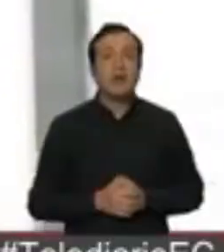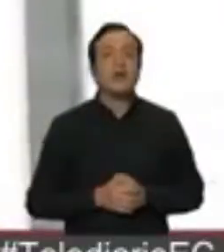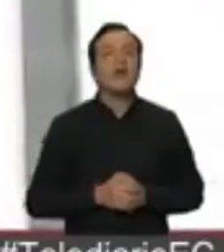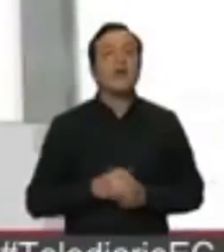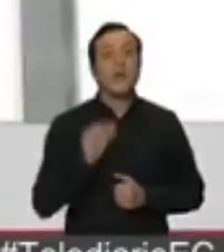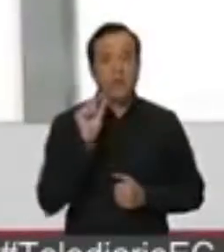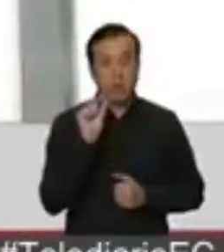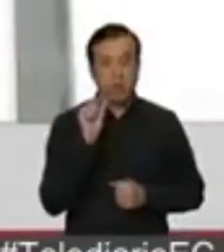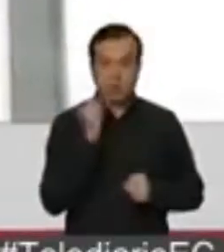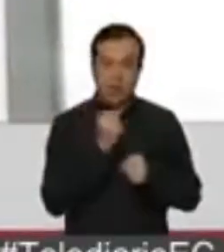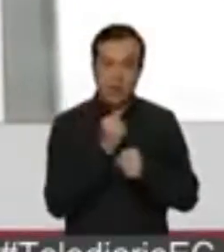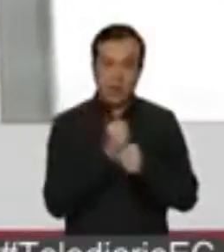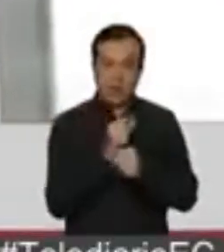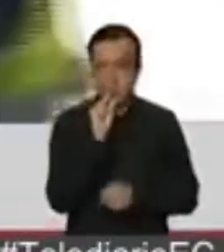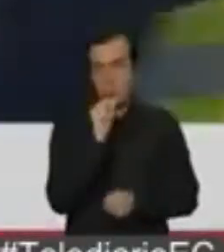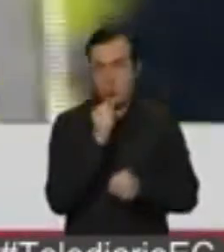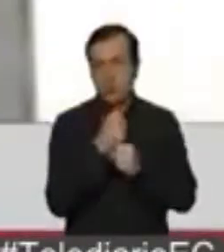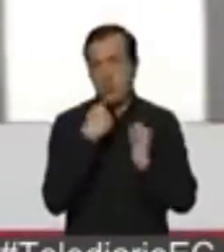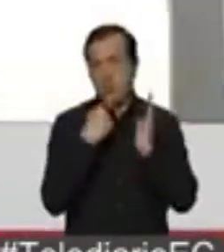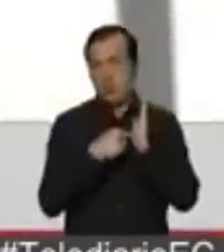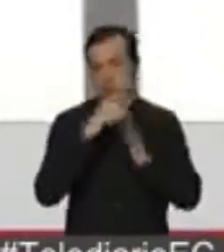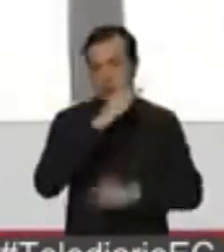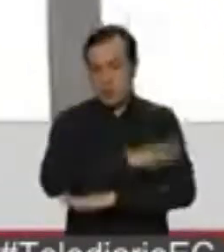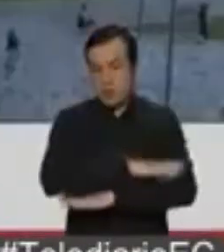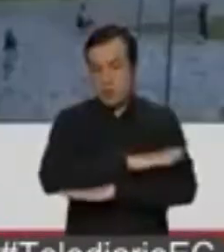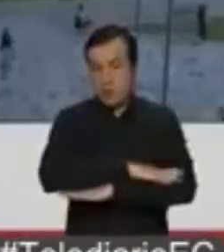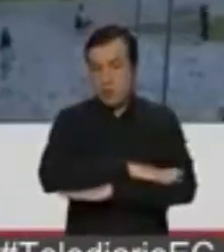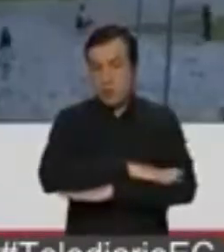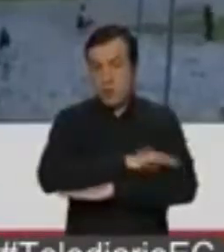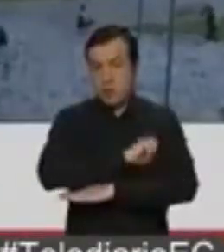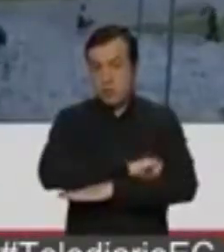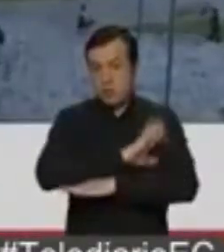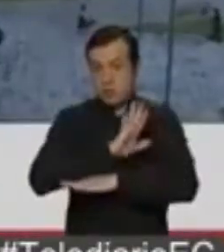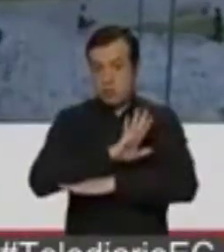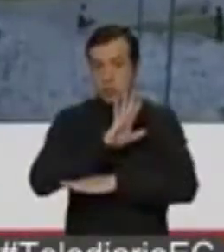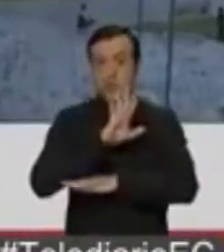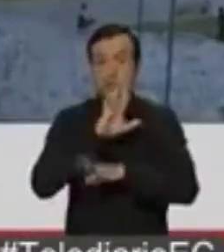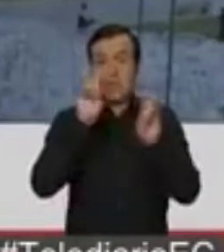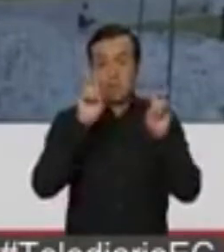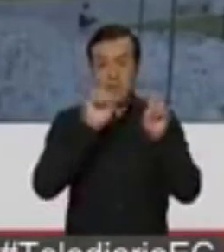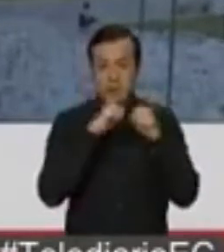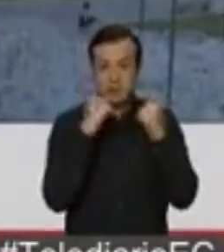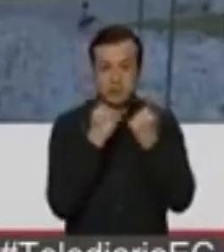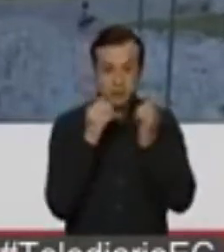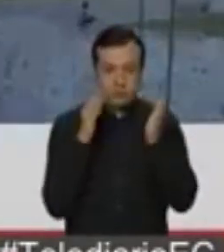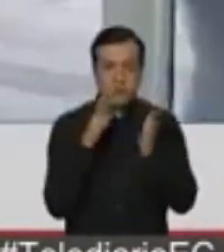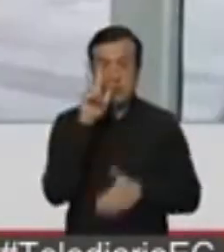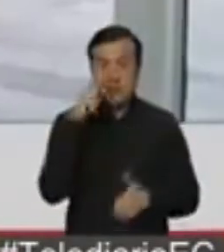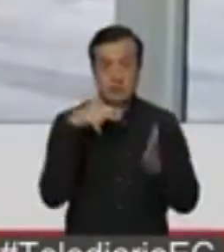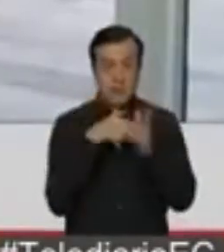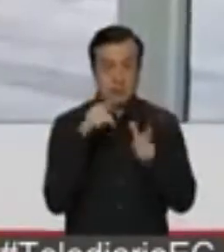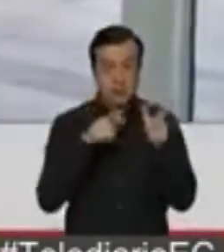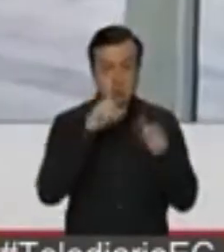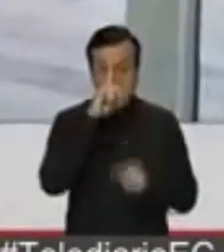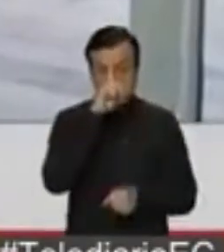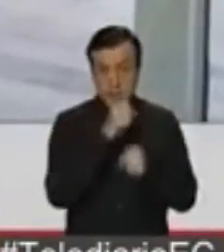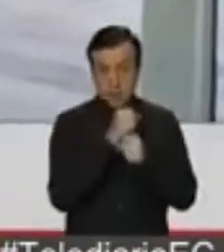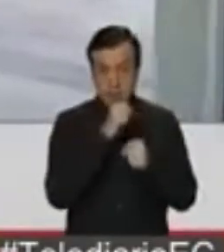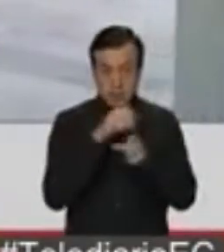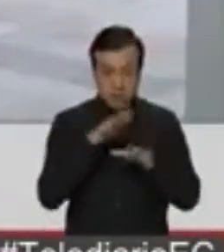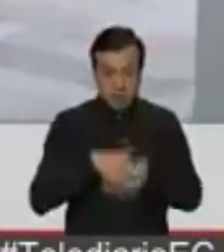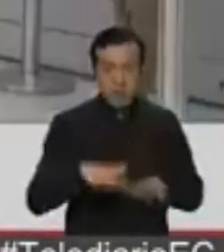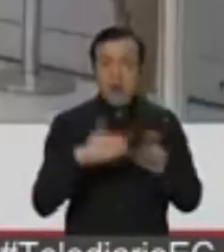parcial. Por ejemplo, en la Plataforma Gubernamental de Desarrollo Social, de los 3.000 funcionarios que tiene capacidad de recibir esta edificación,